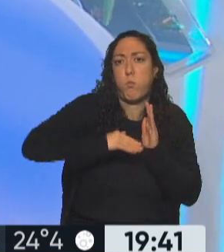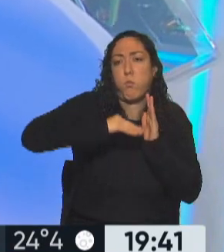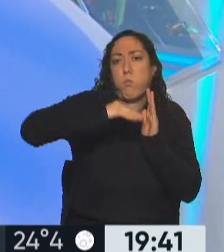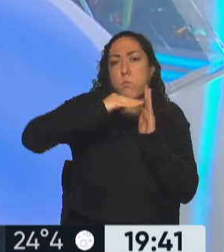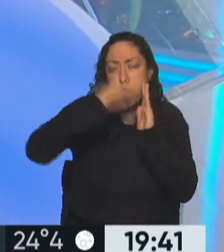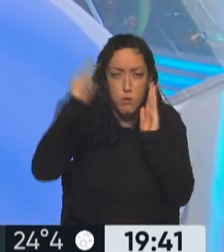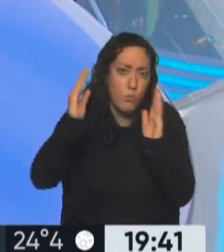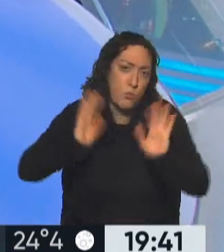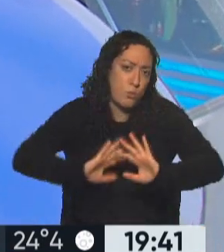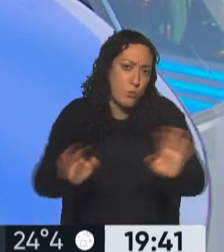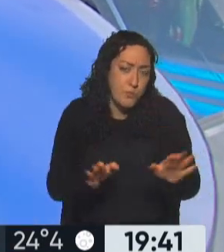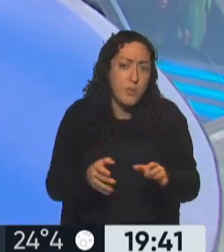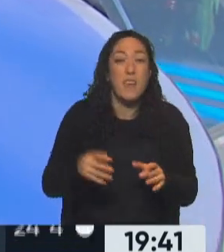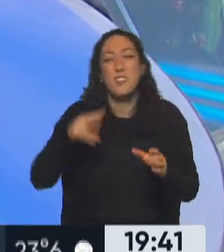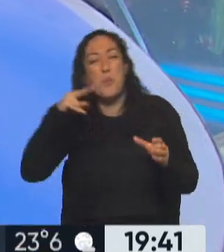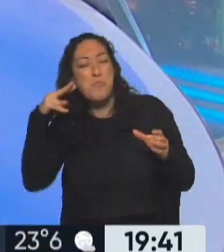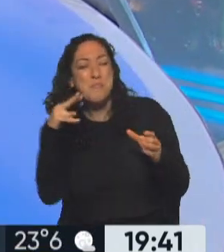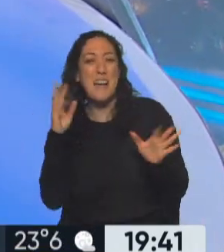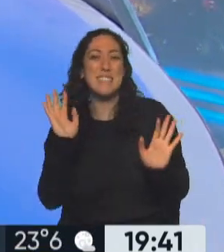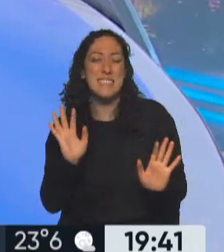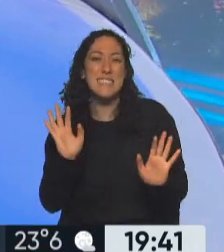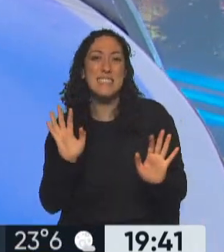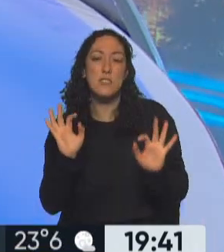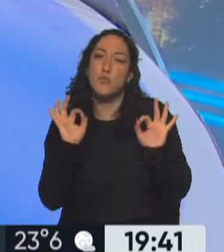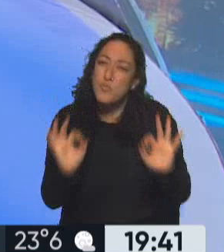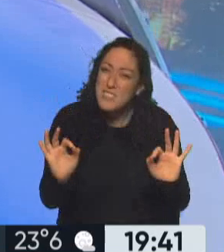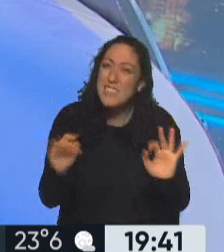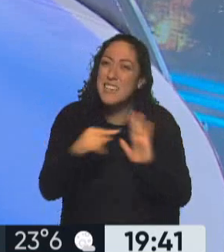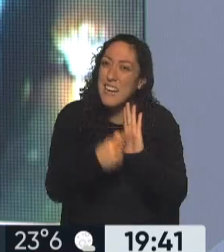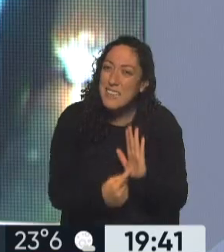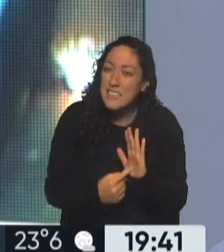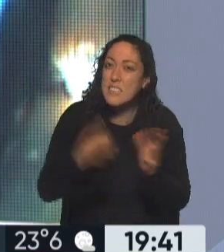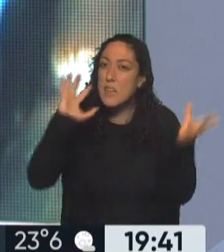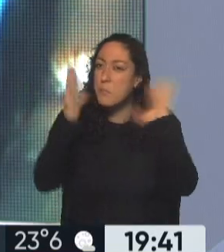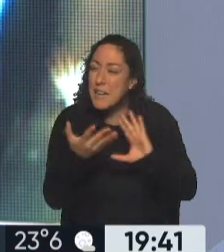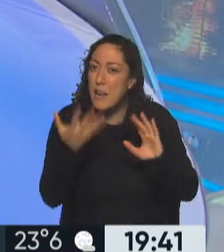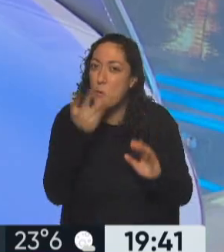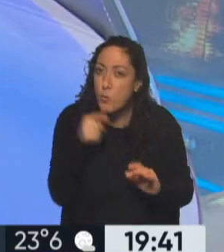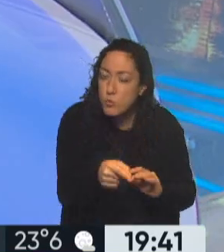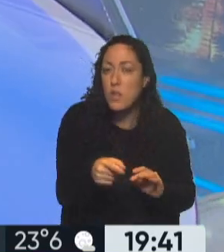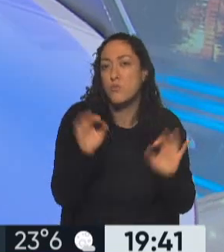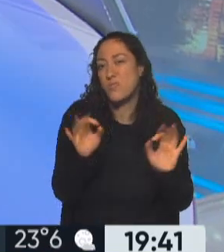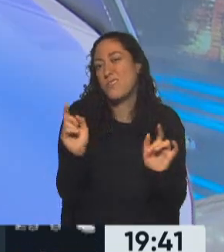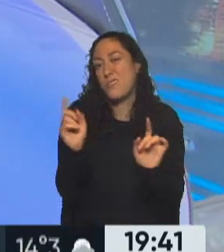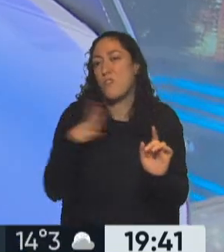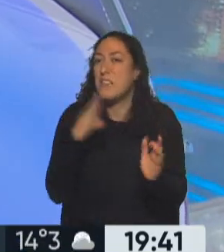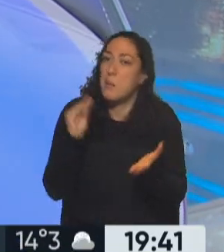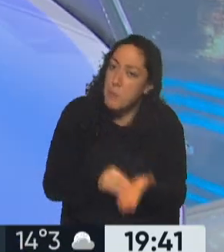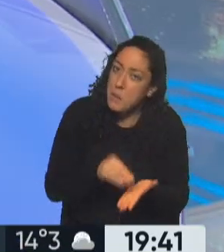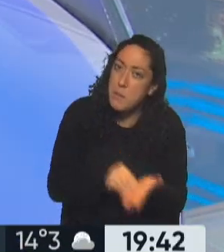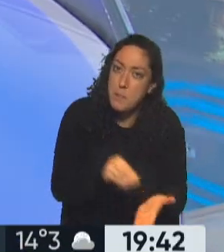igual es insuficiente para entender las características de este fenómeno. Hay una esperanza también. Pero ¿por